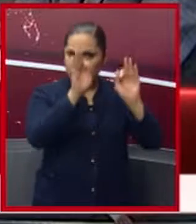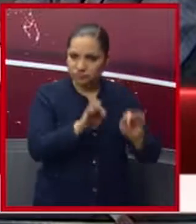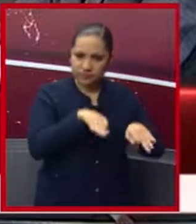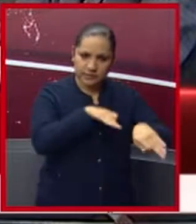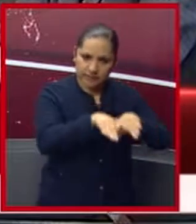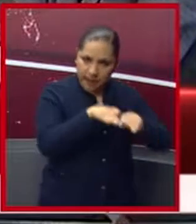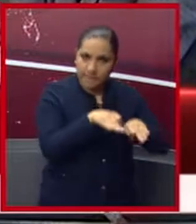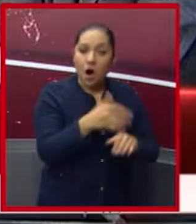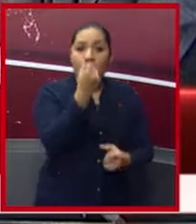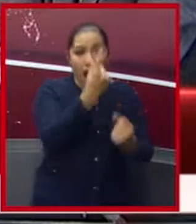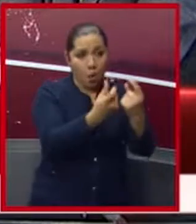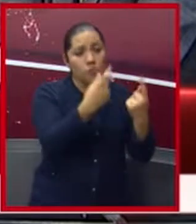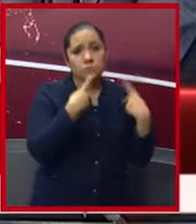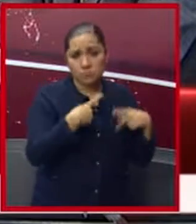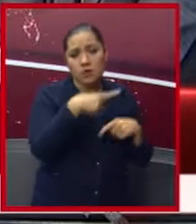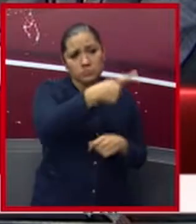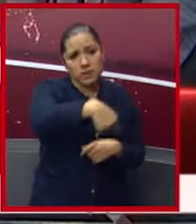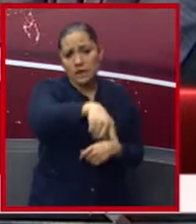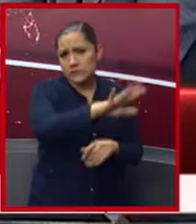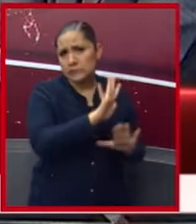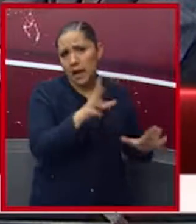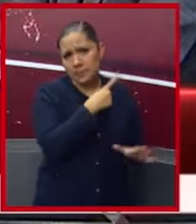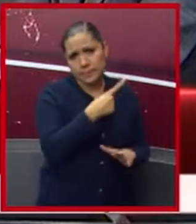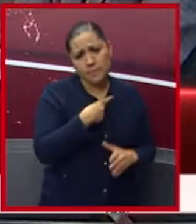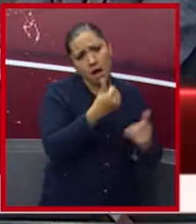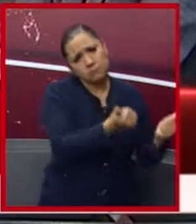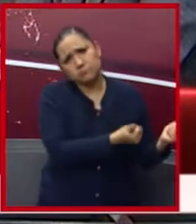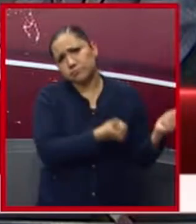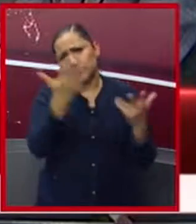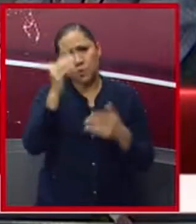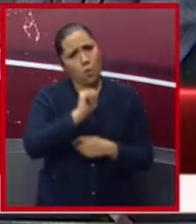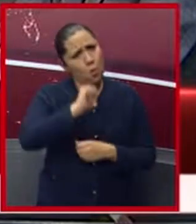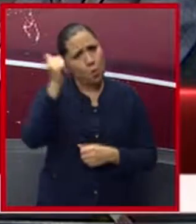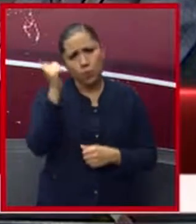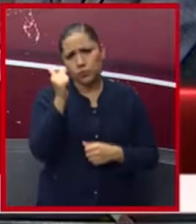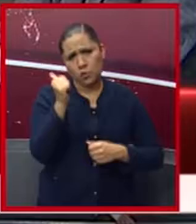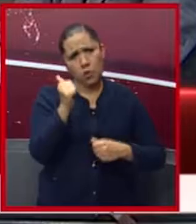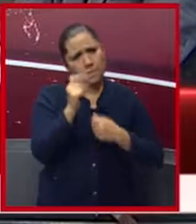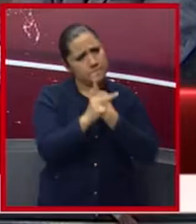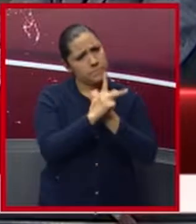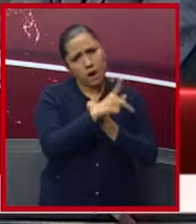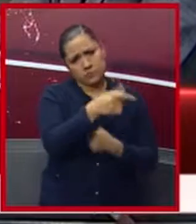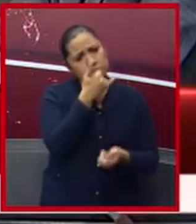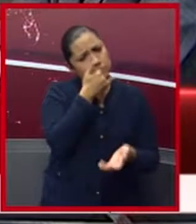ser deportados, que son quienes han delinquido la ley